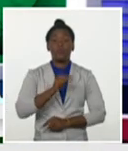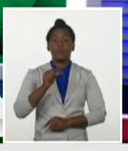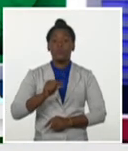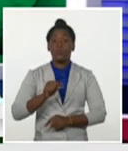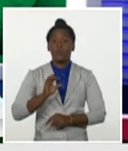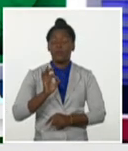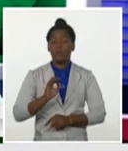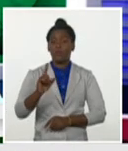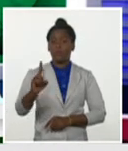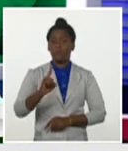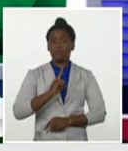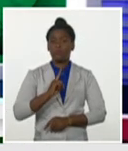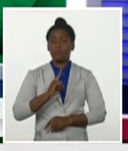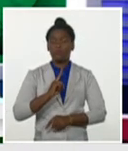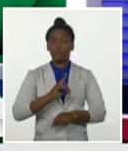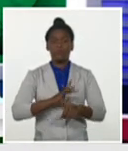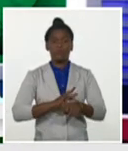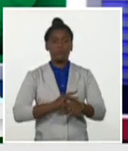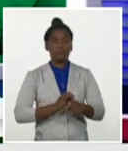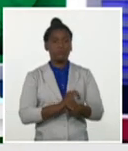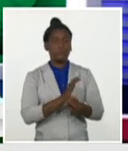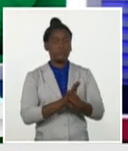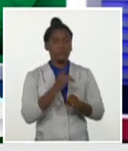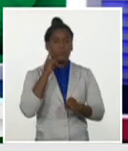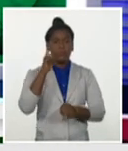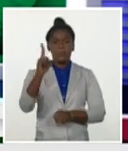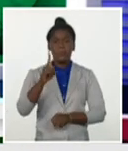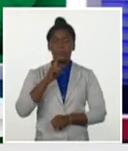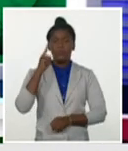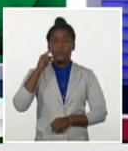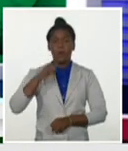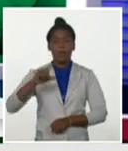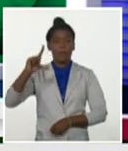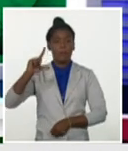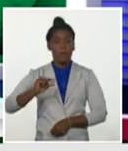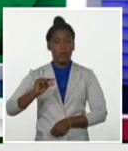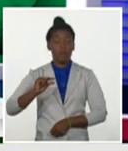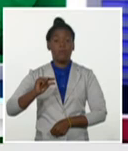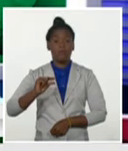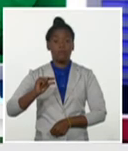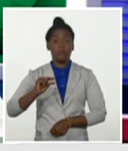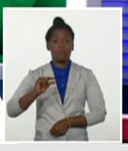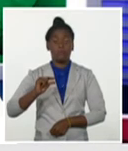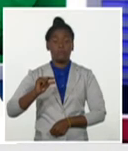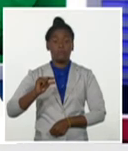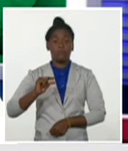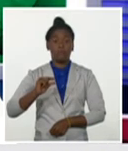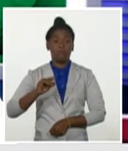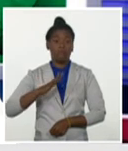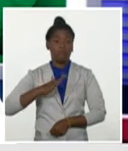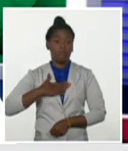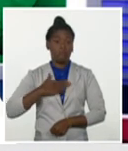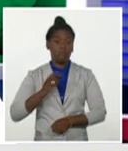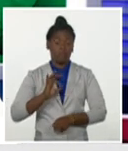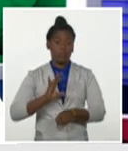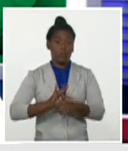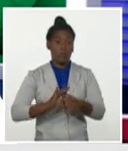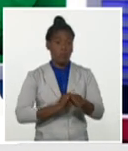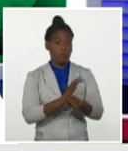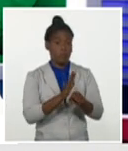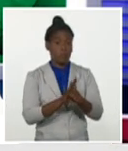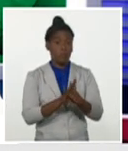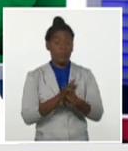enfermedad se ha ido disminuyendo. Es elevado, incluso característico de esta enfermedad que la hace de difícil